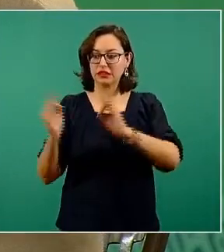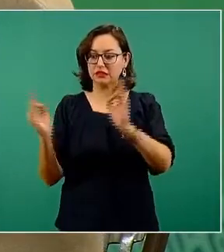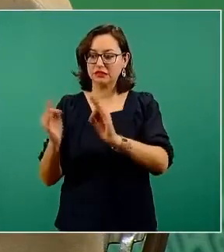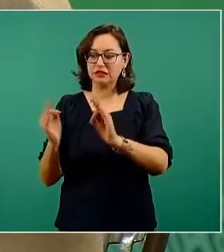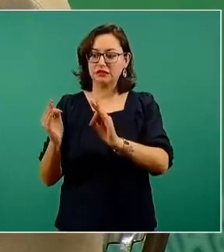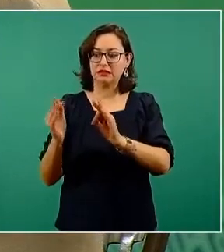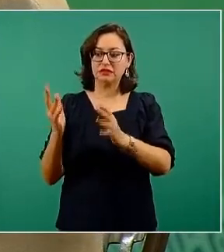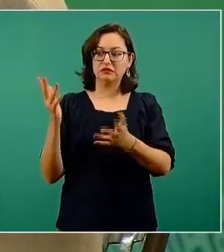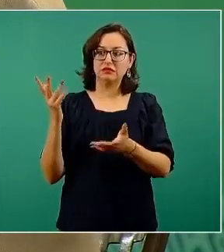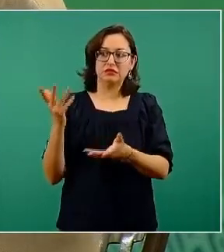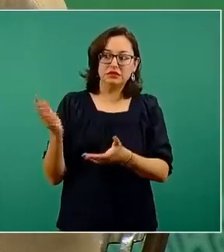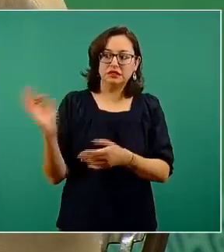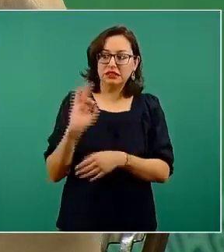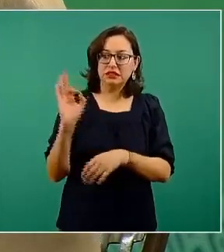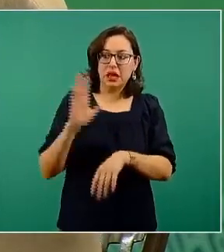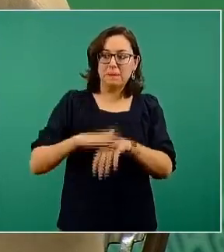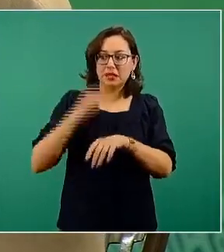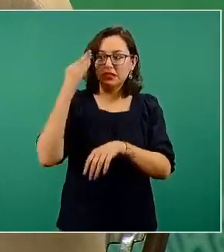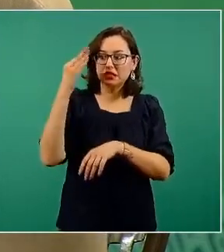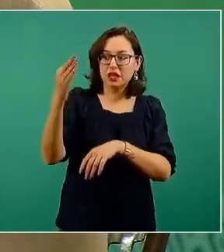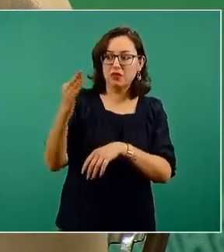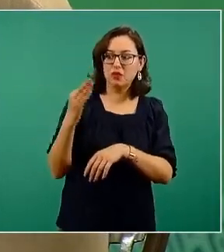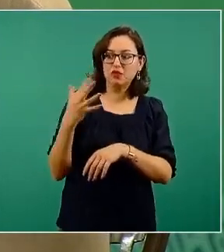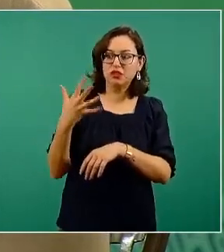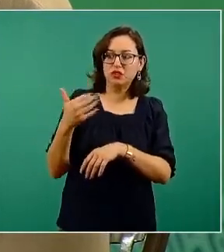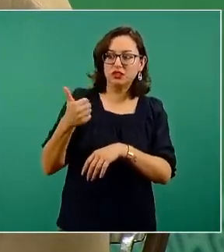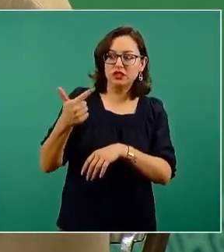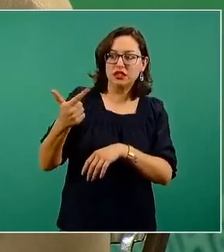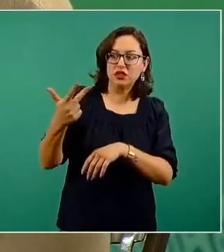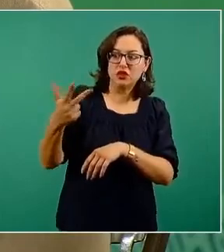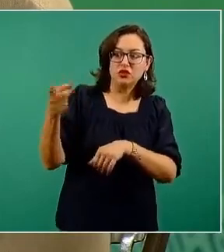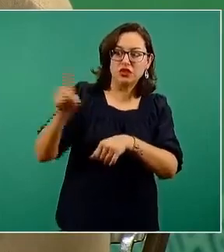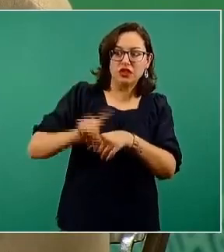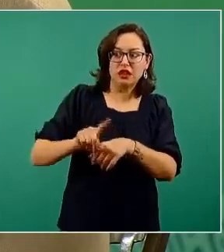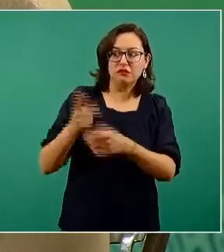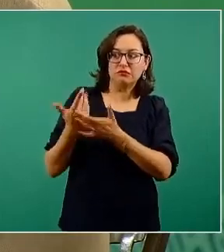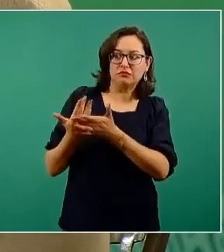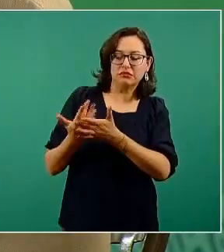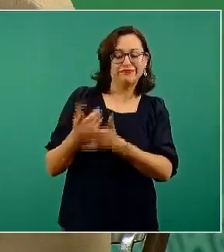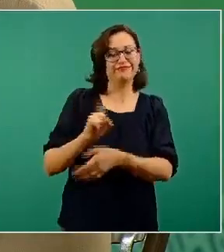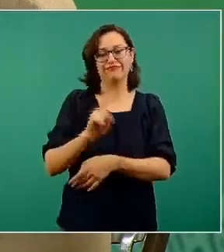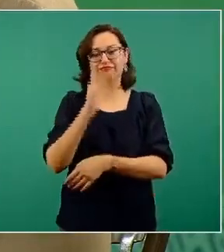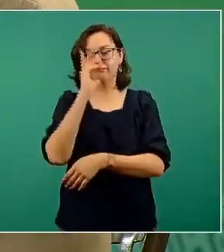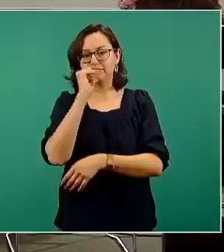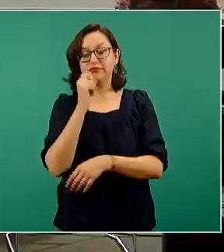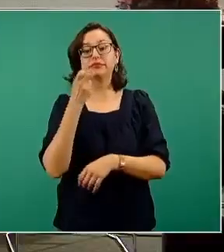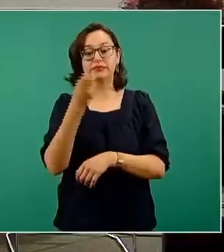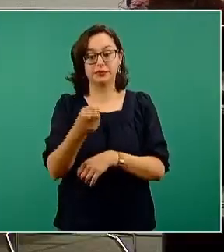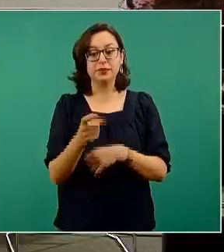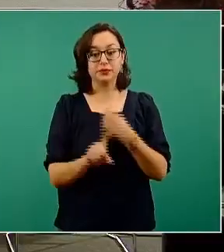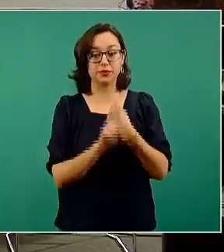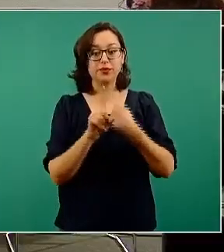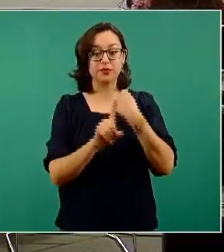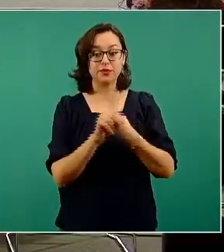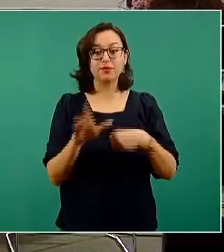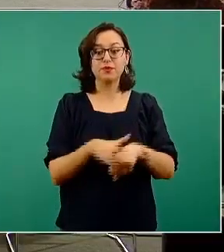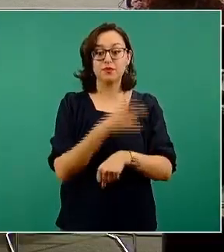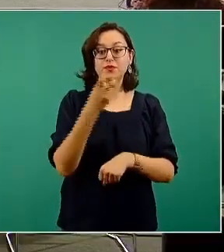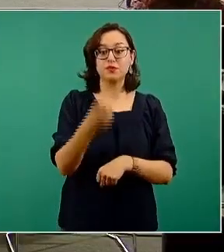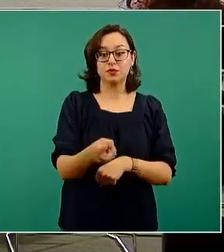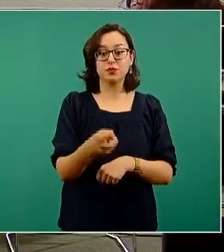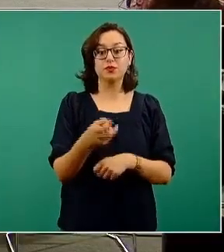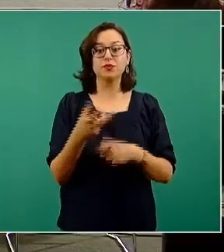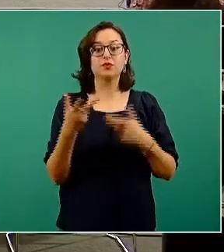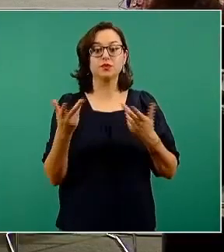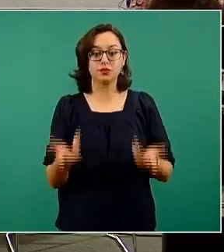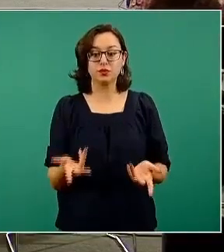y tienen que acabarse. Entonces, eso es la precaución que estamos tomando y por lo tanto la posibilidad de ir con las brigadas móviles para